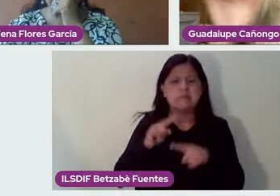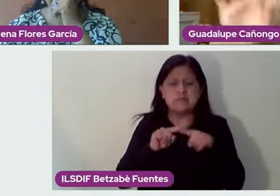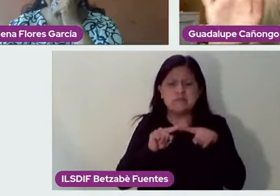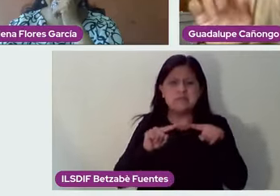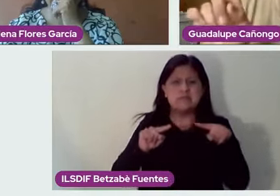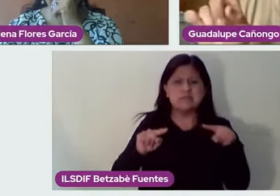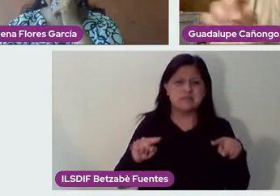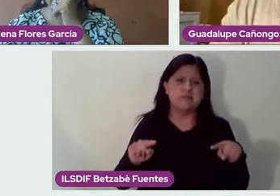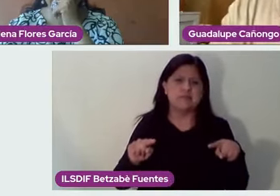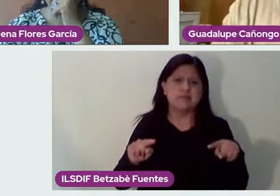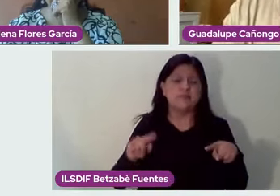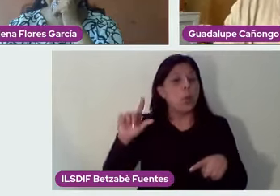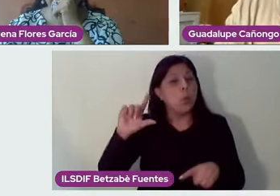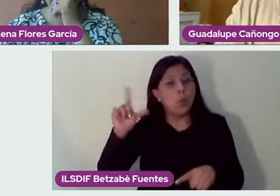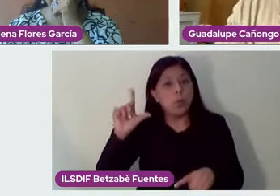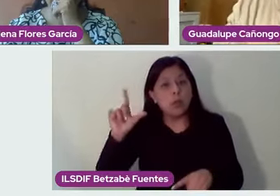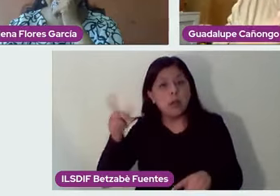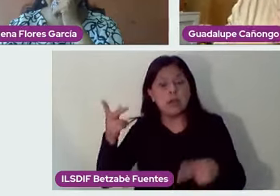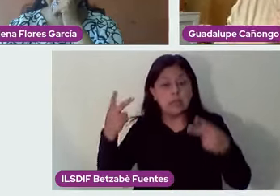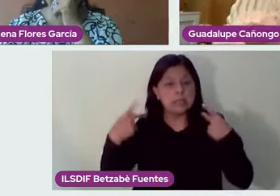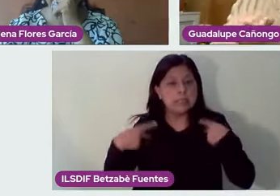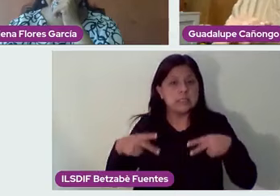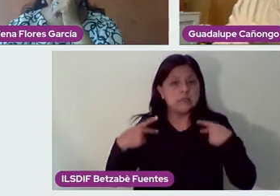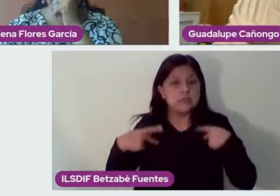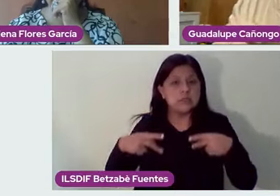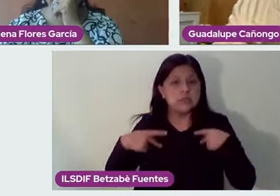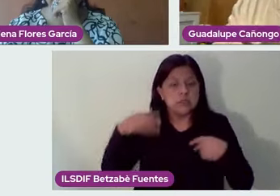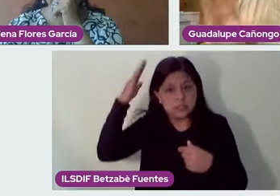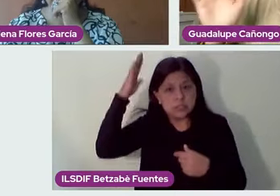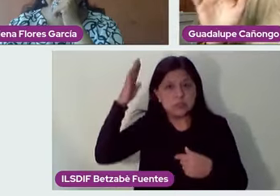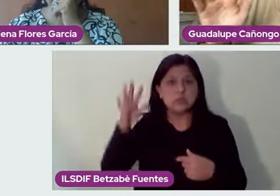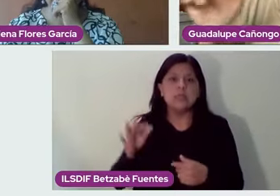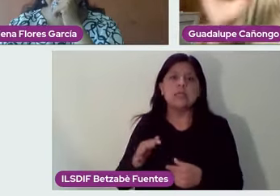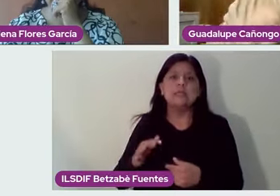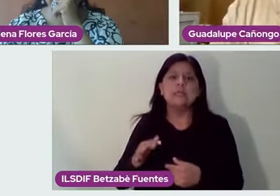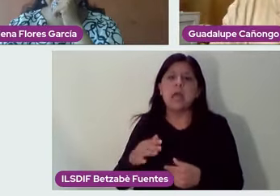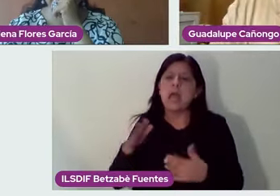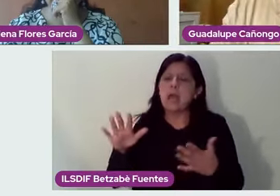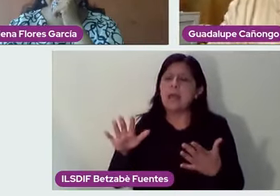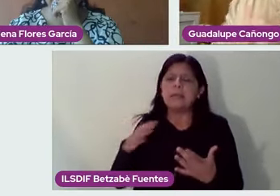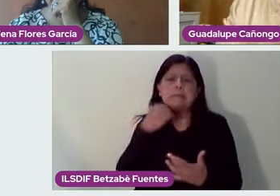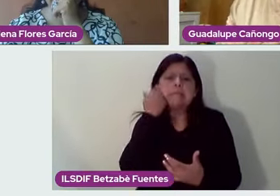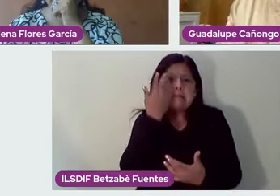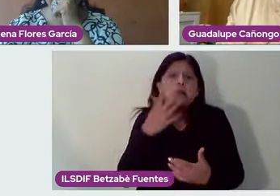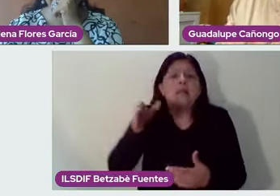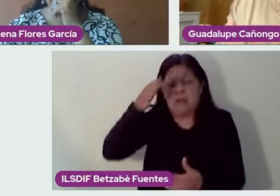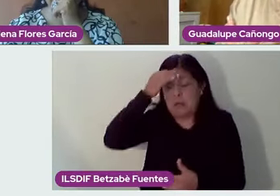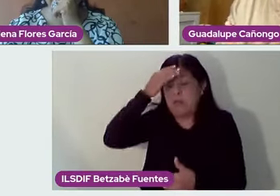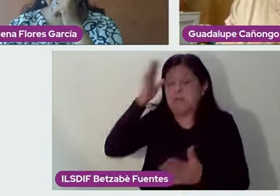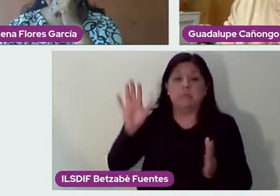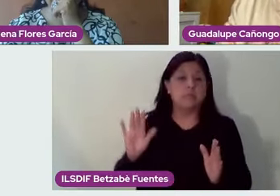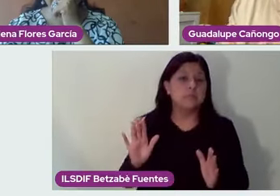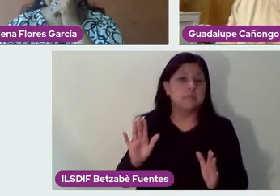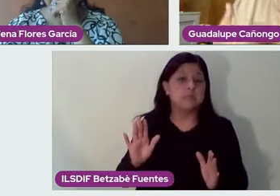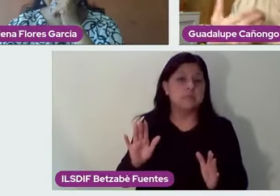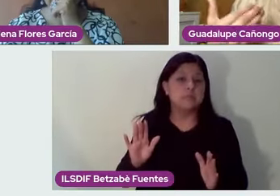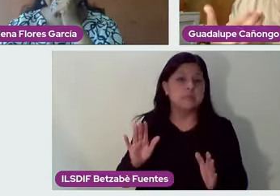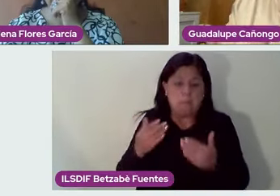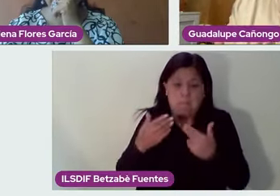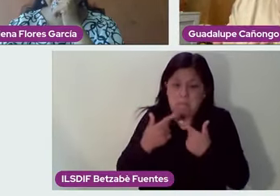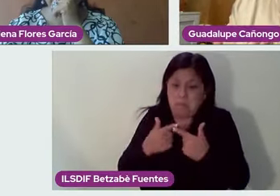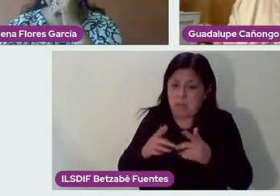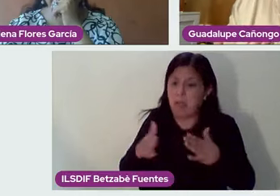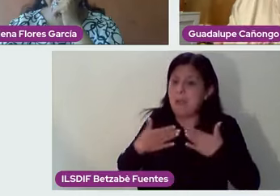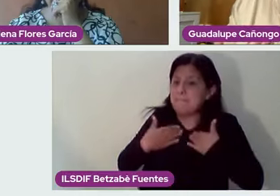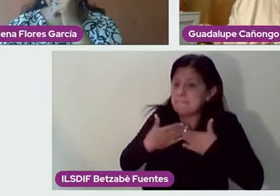personas mayores, en términos de tecnología, dijeran, ok, no lo sé, pero enséñame. No. Estas personas se tienen